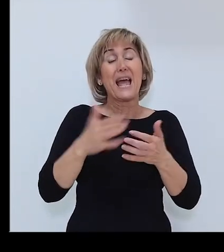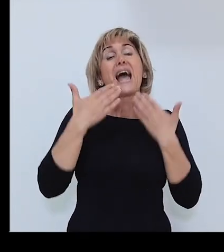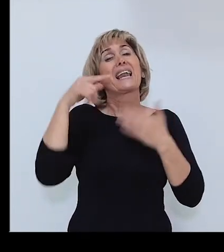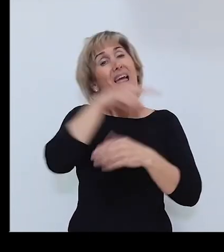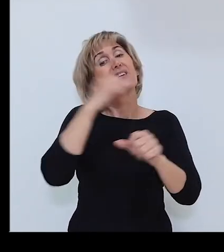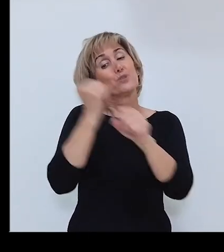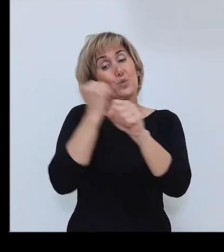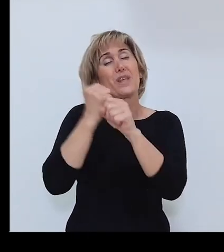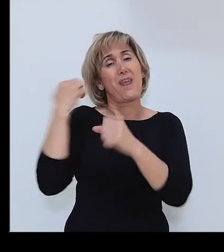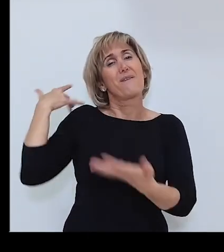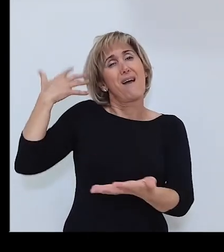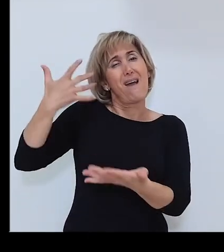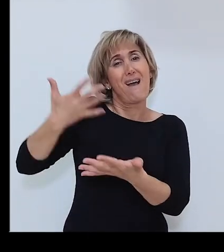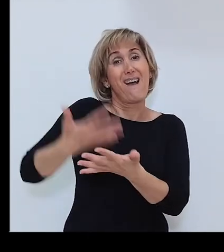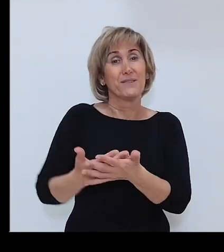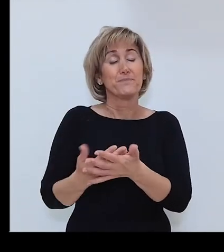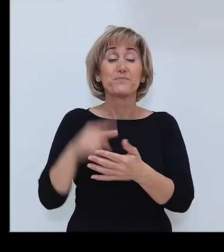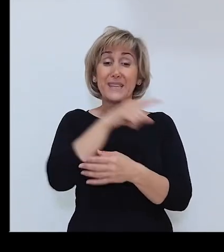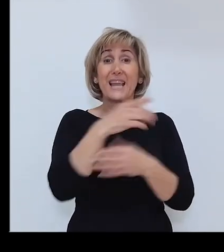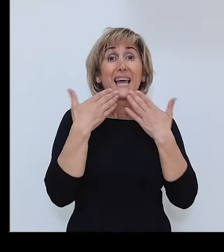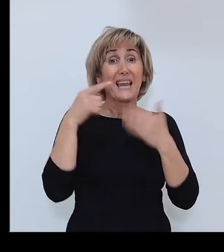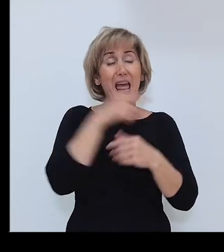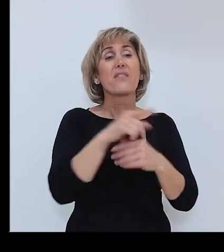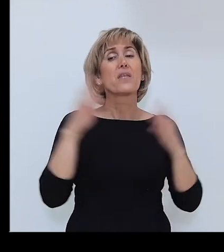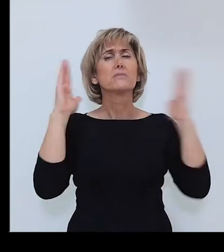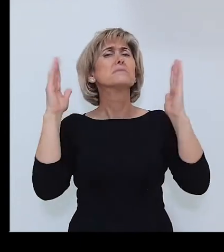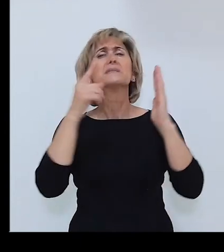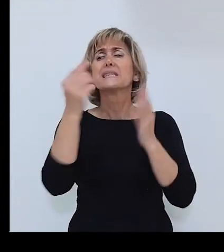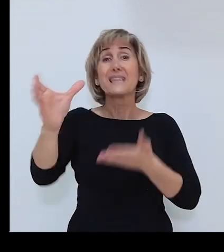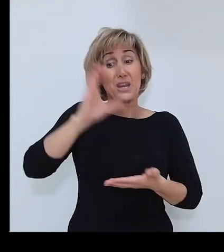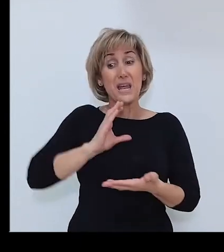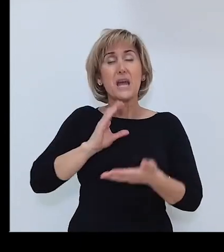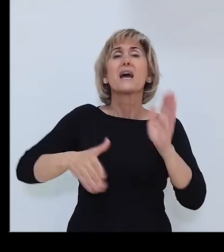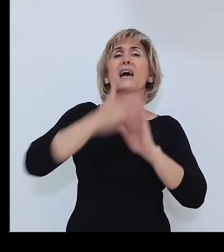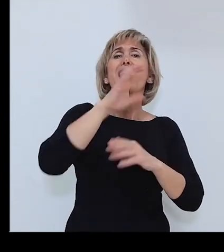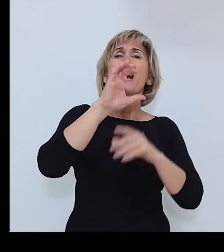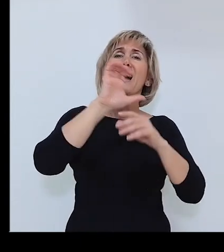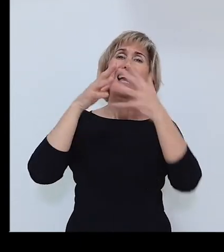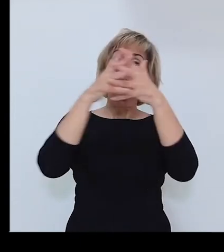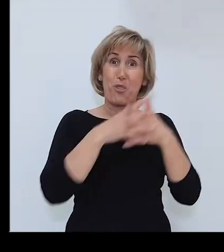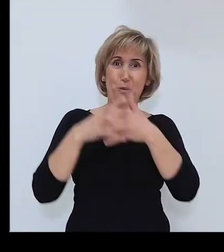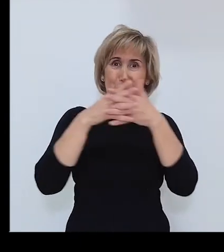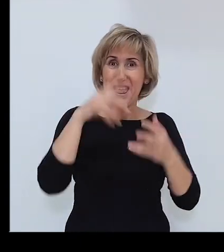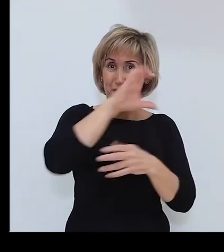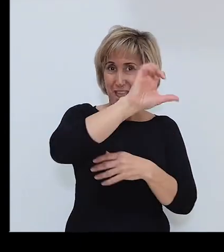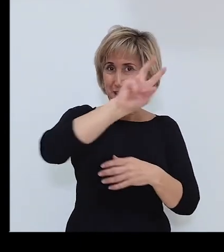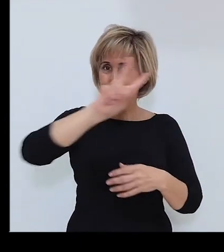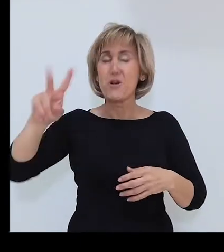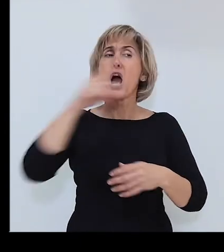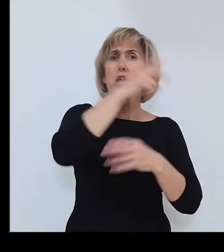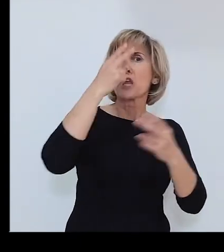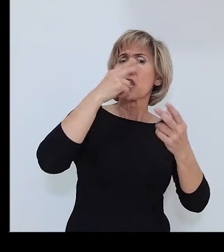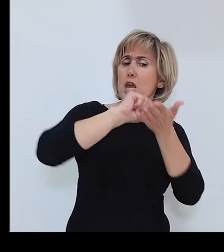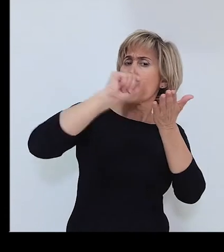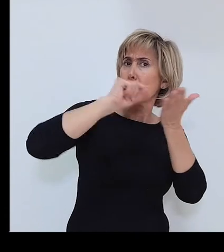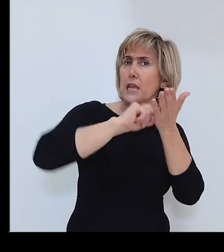carrera posterior. Con ese dinero se va a los Estados Unidos y publica allí, o sea, escribe